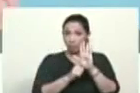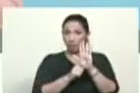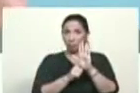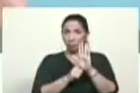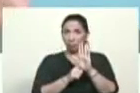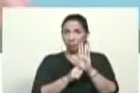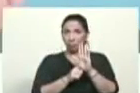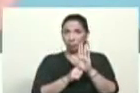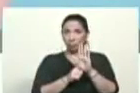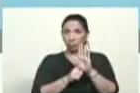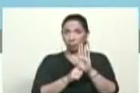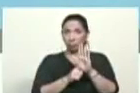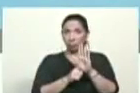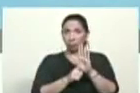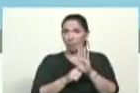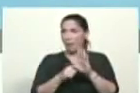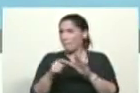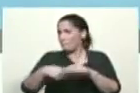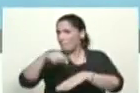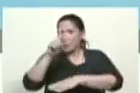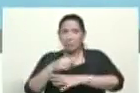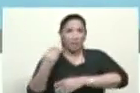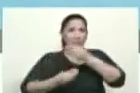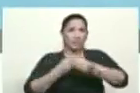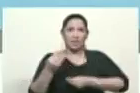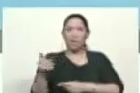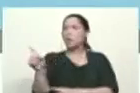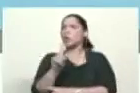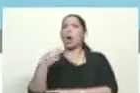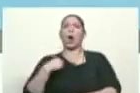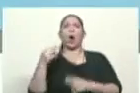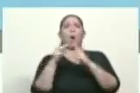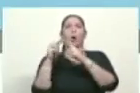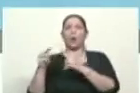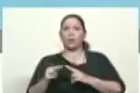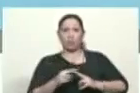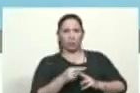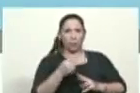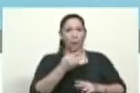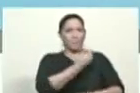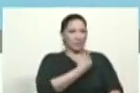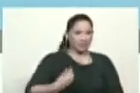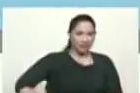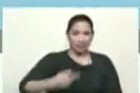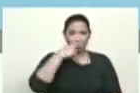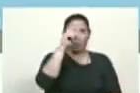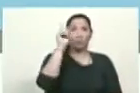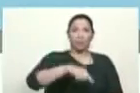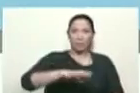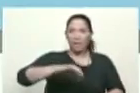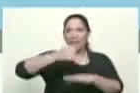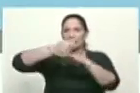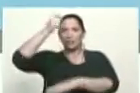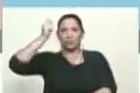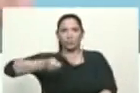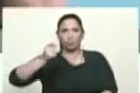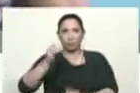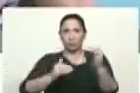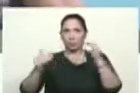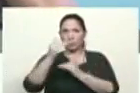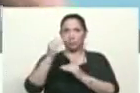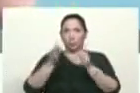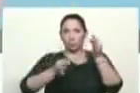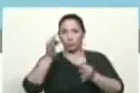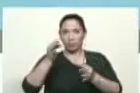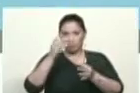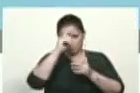A desconocerlo, lo primero que hicieron fue desconocer no solamente al presidente Maduro, sino al Tribunal Supremo de Justicia, que lo había designado